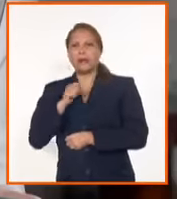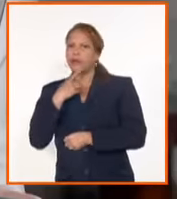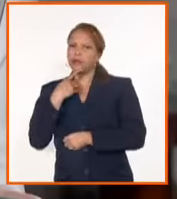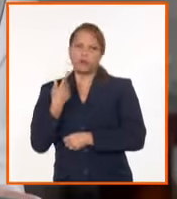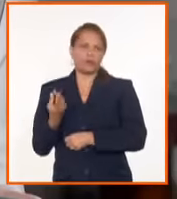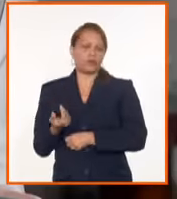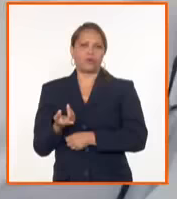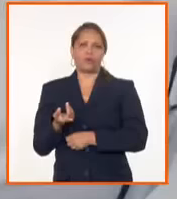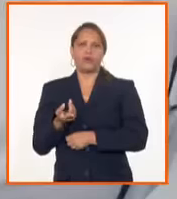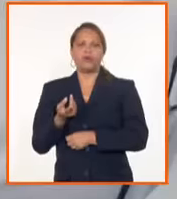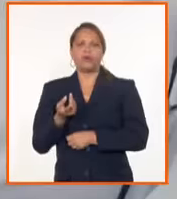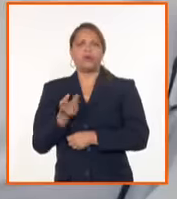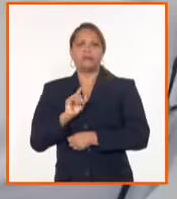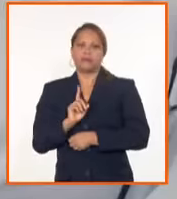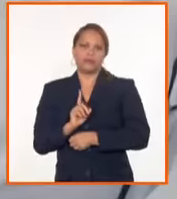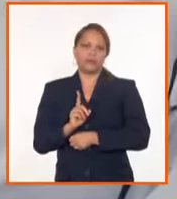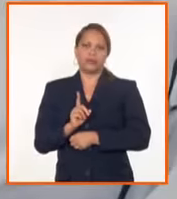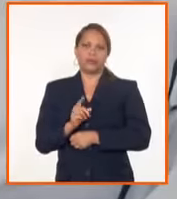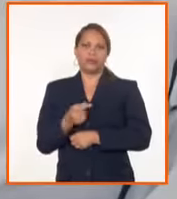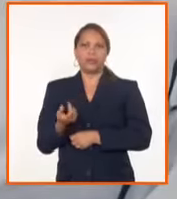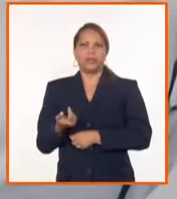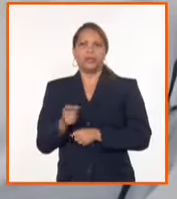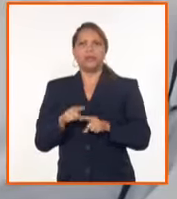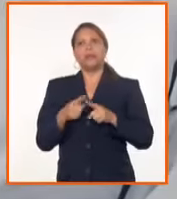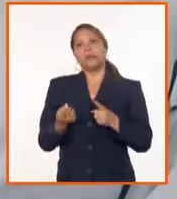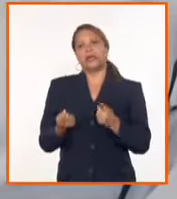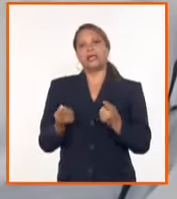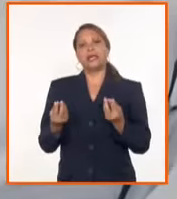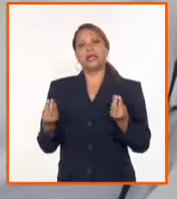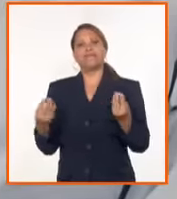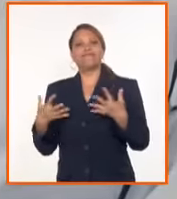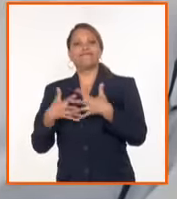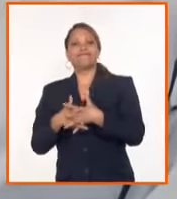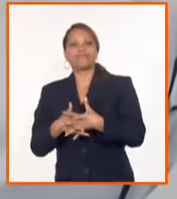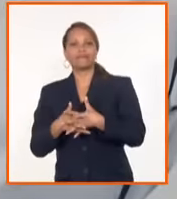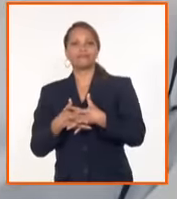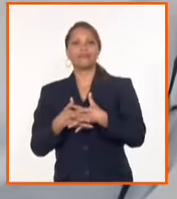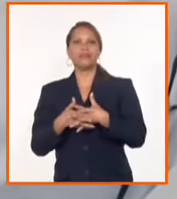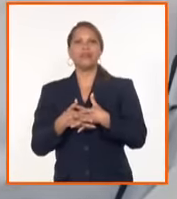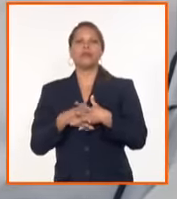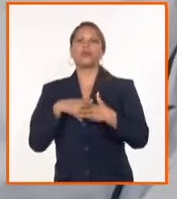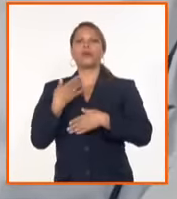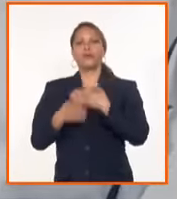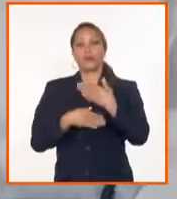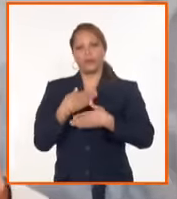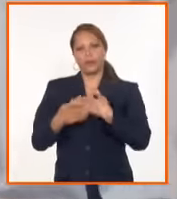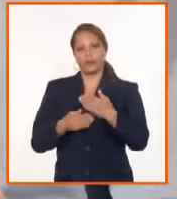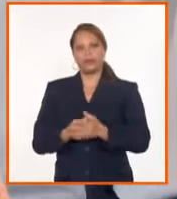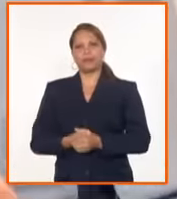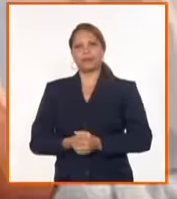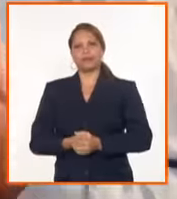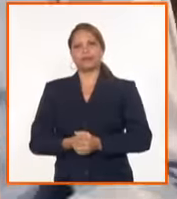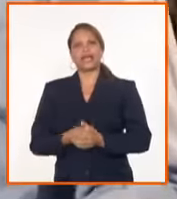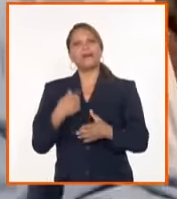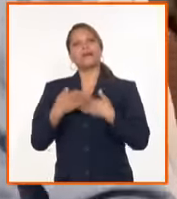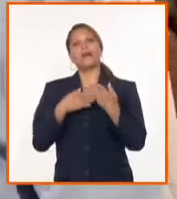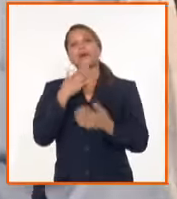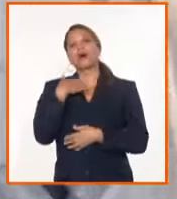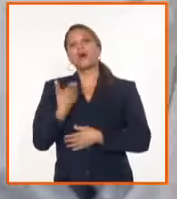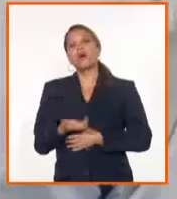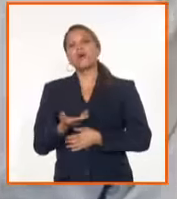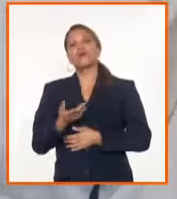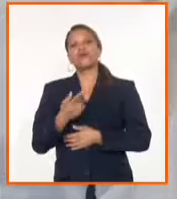a las desgracias o que puede estar asociada a las adversidades. El problema es cómo tú te dispones a